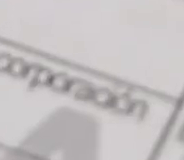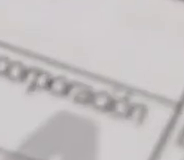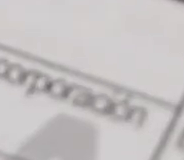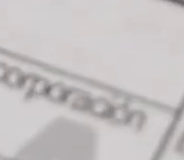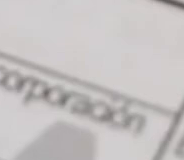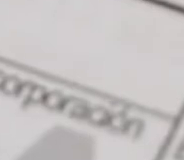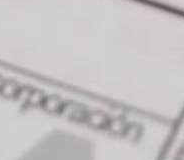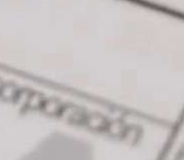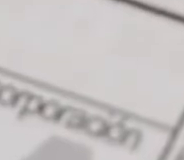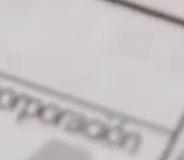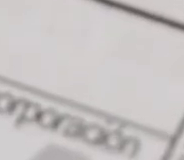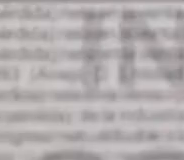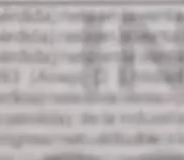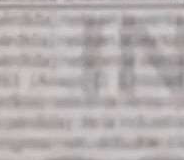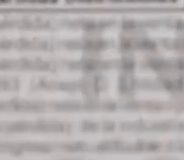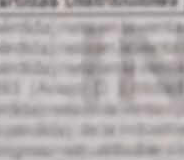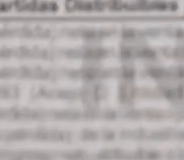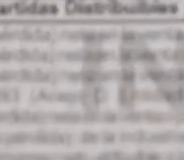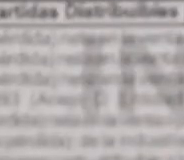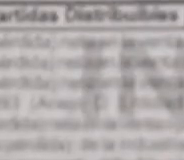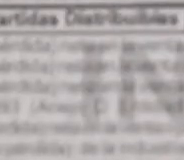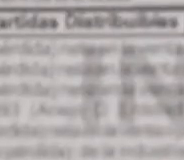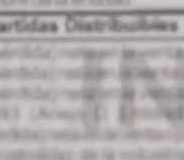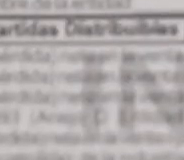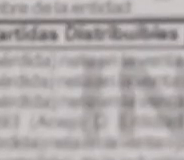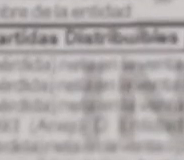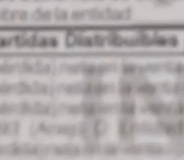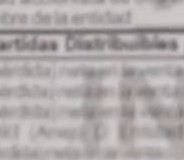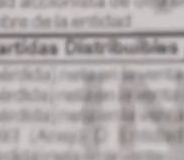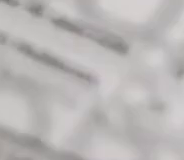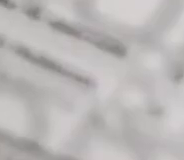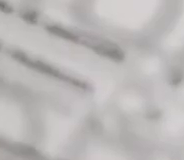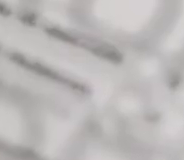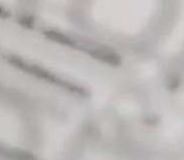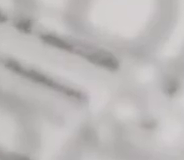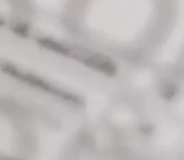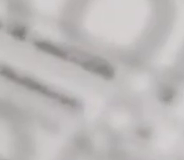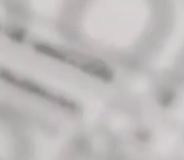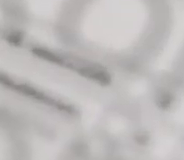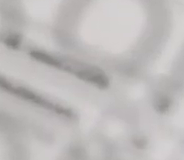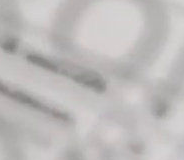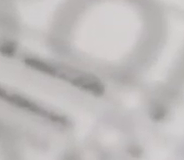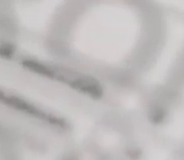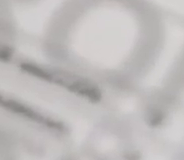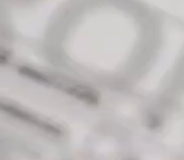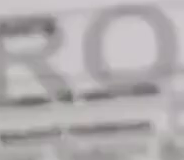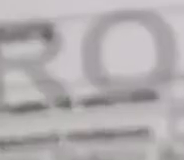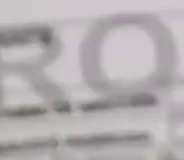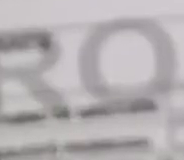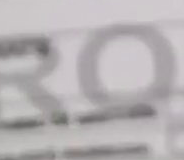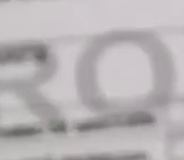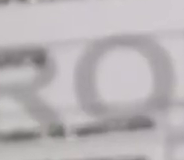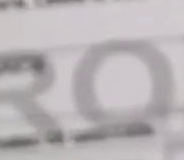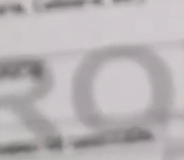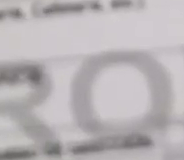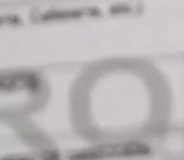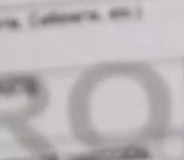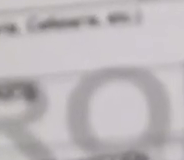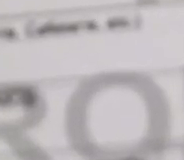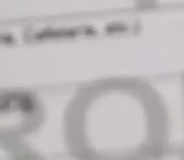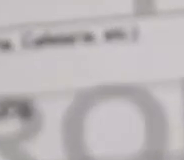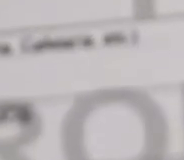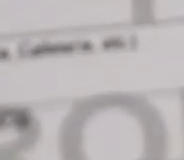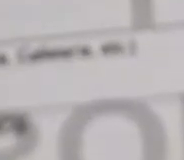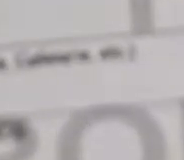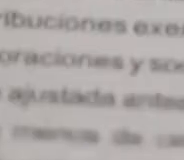Simultáneamente, revolucionamos el procesamiento de planillas. Esta transformación permitió que antes de que culminara el año, se